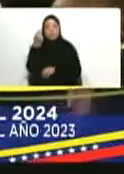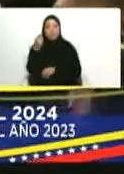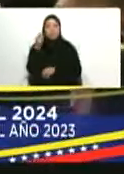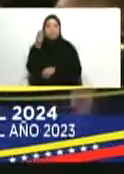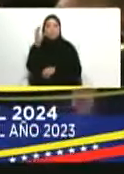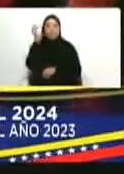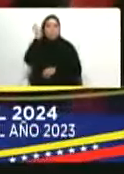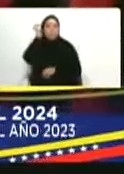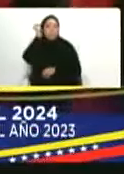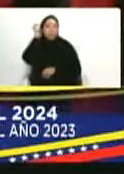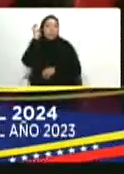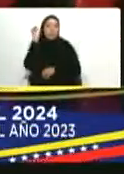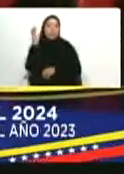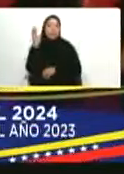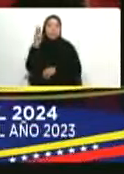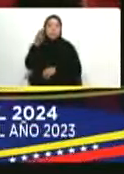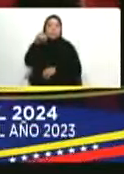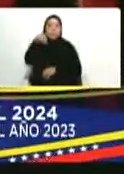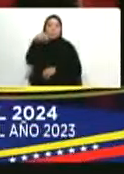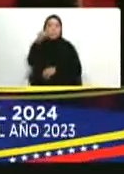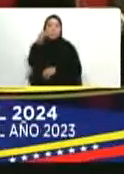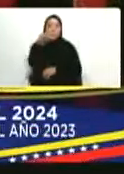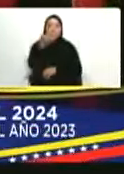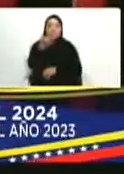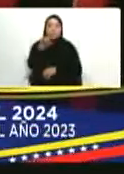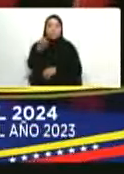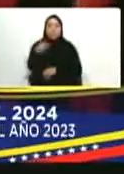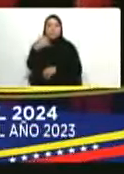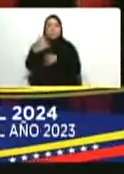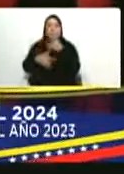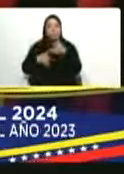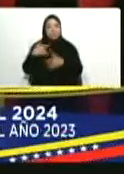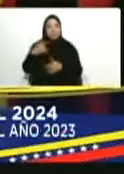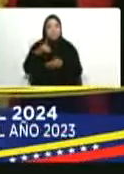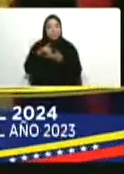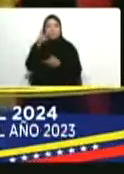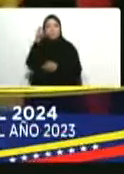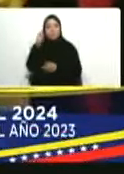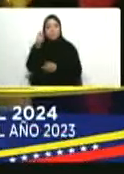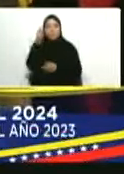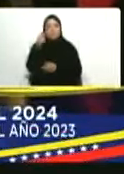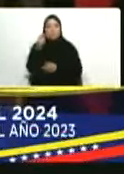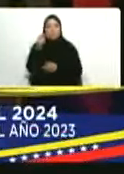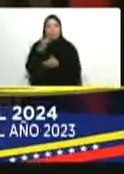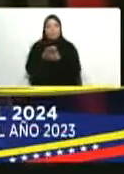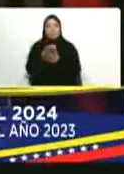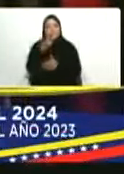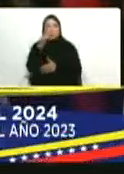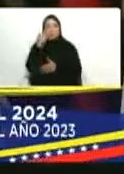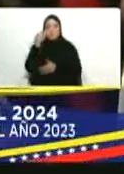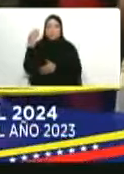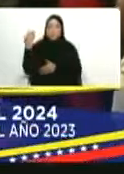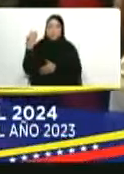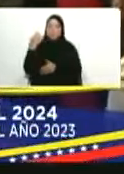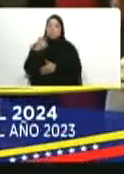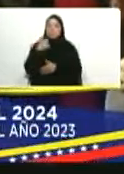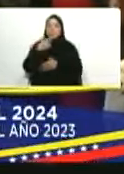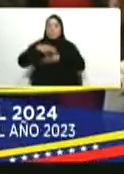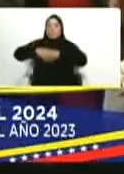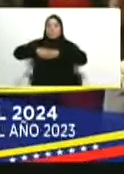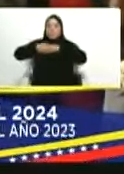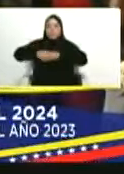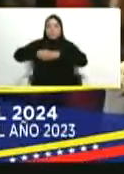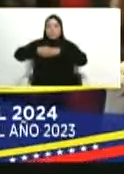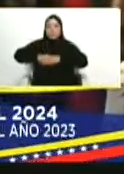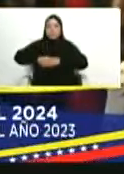siempre presente en las actividades importantes de nuestro país. Saluda el apretón de manos allí. Vemos el apretón de manos que realiza el jefe